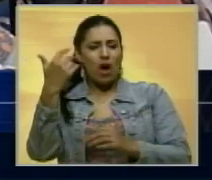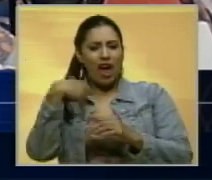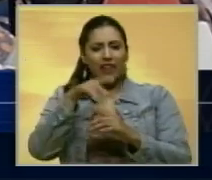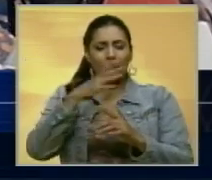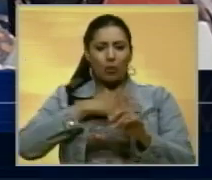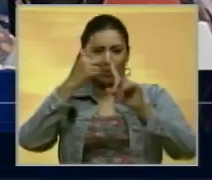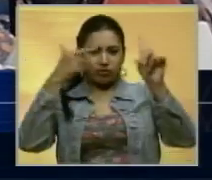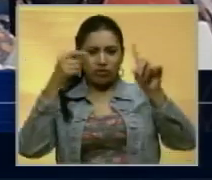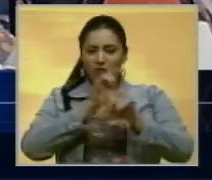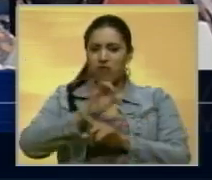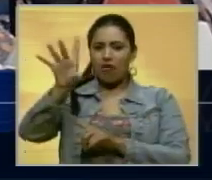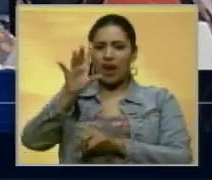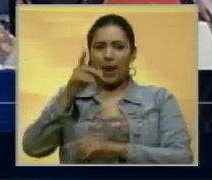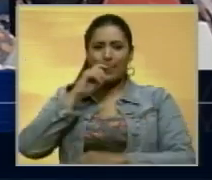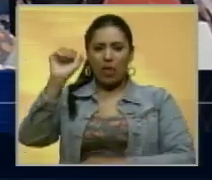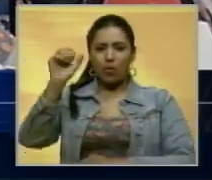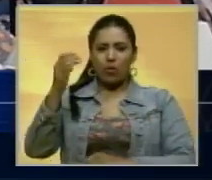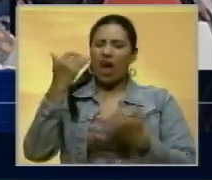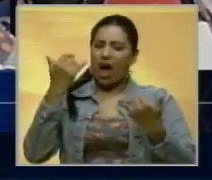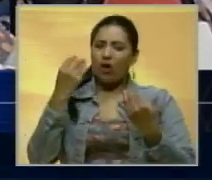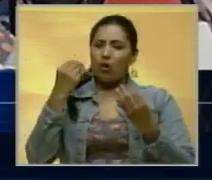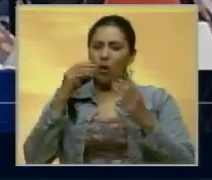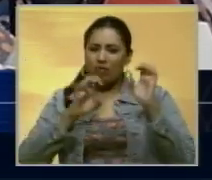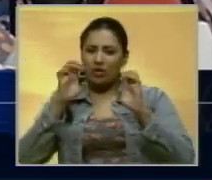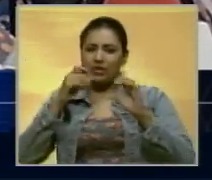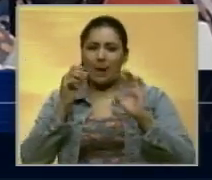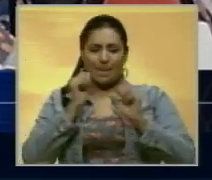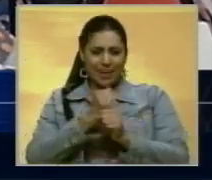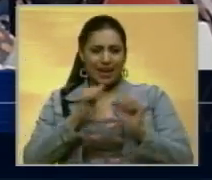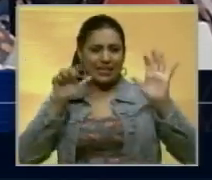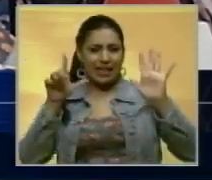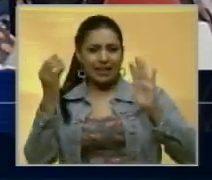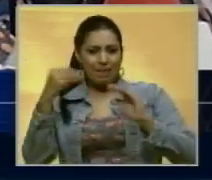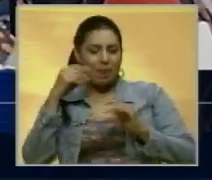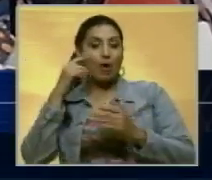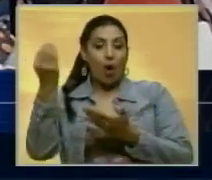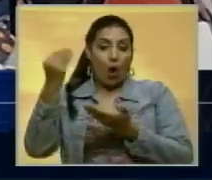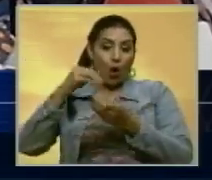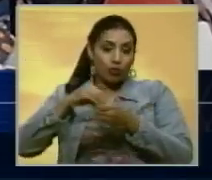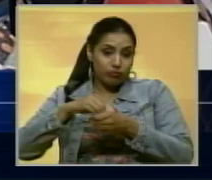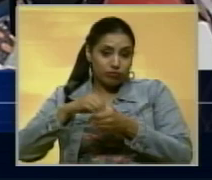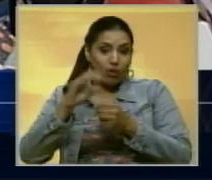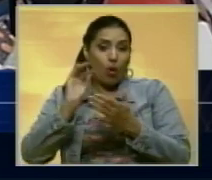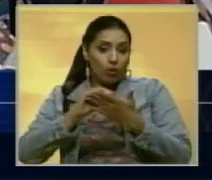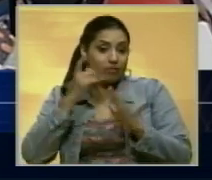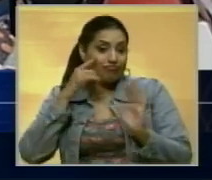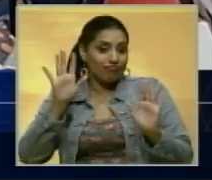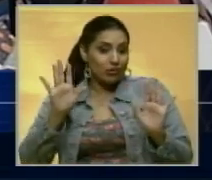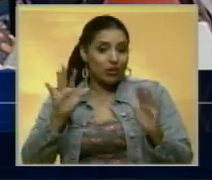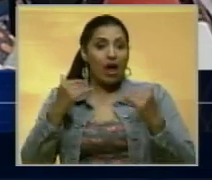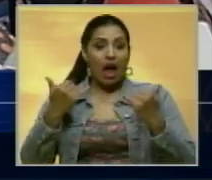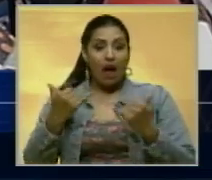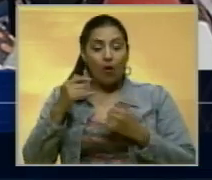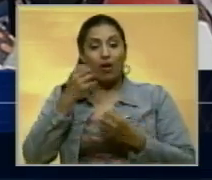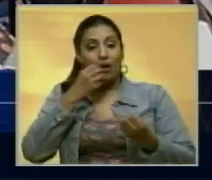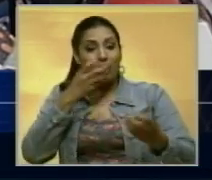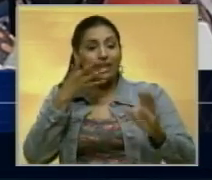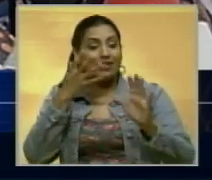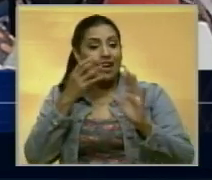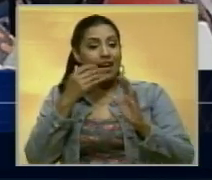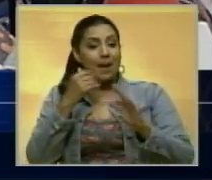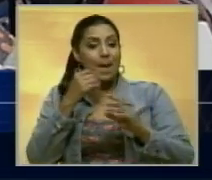logística, tal como la pienso en este momento, a reserva de mayores precisiones, es que se lee la